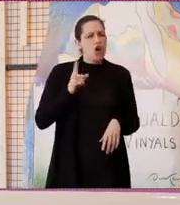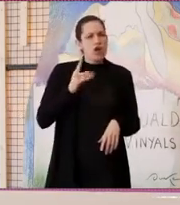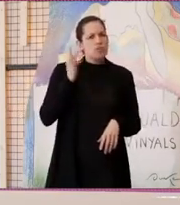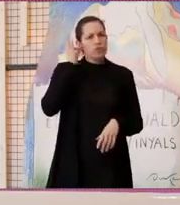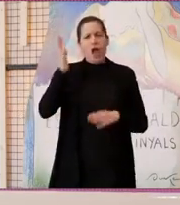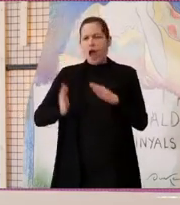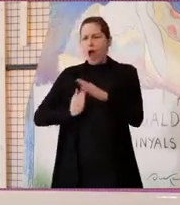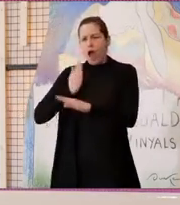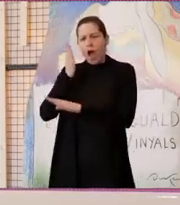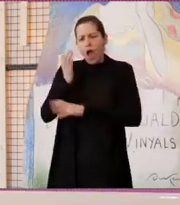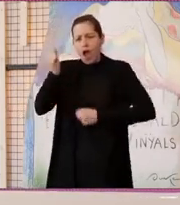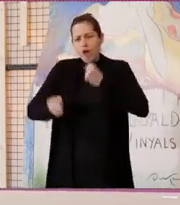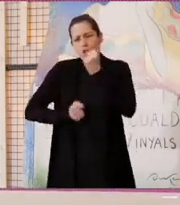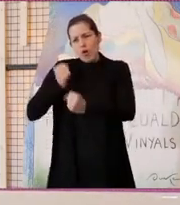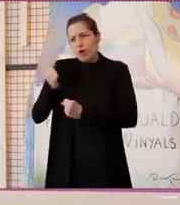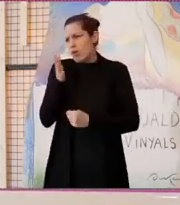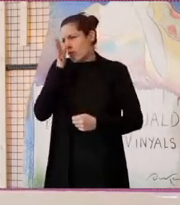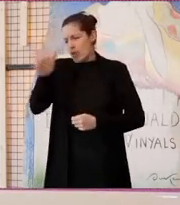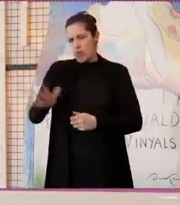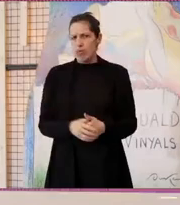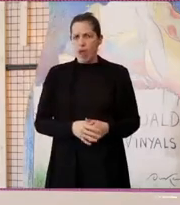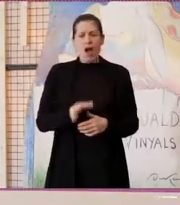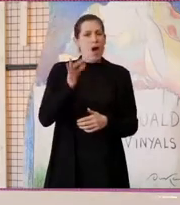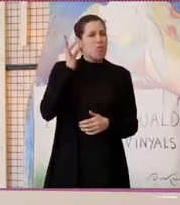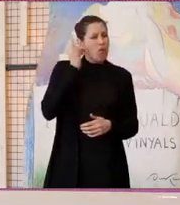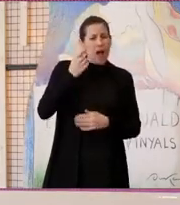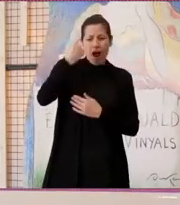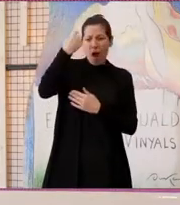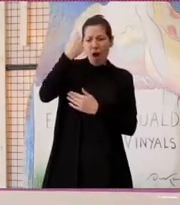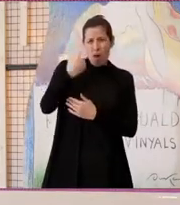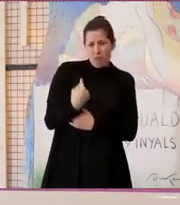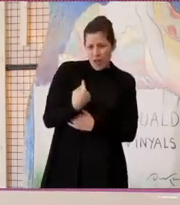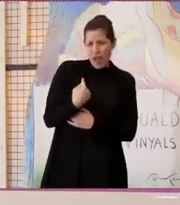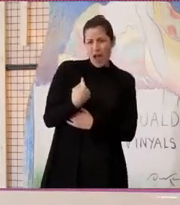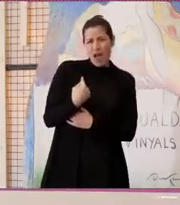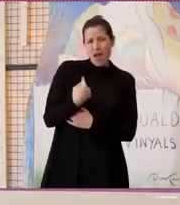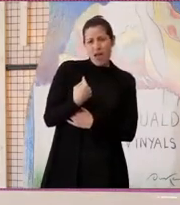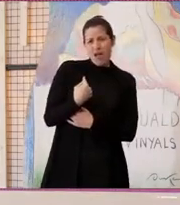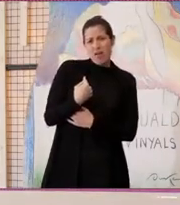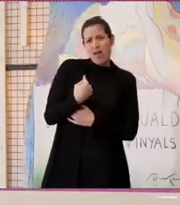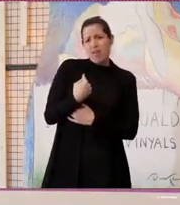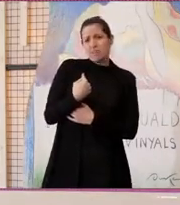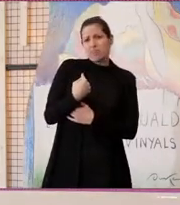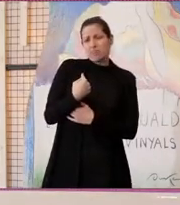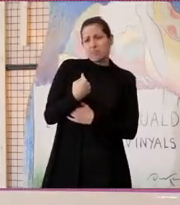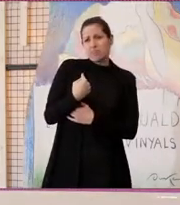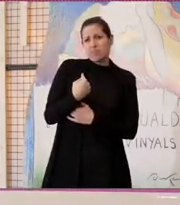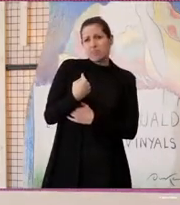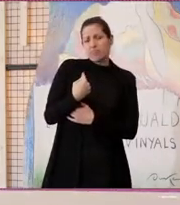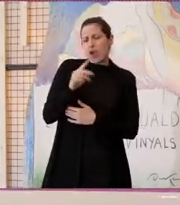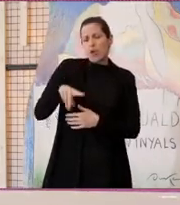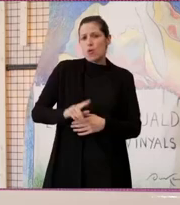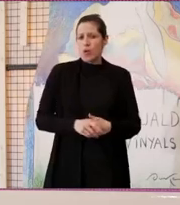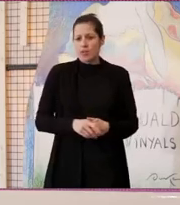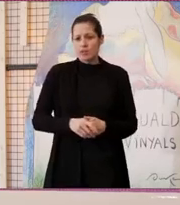las mujeres no tienen ninguna obligación de capturar a quienes las drenen ese esa es la obligación de